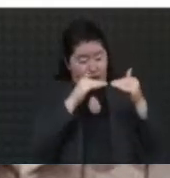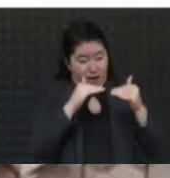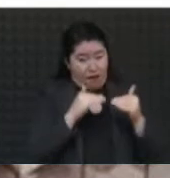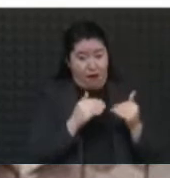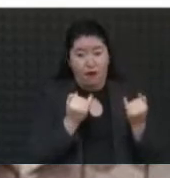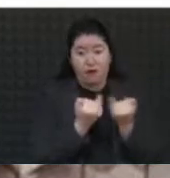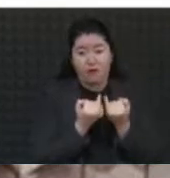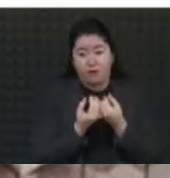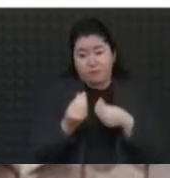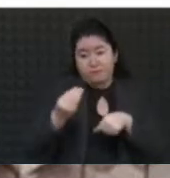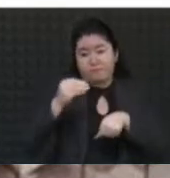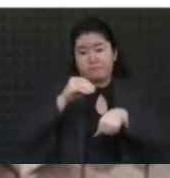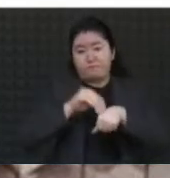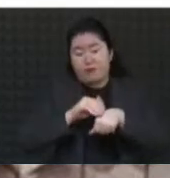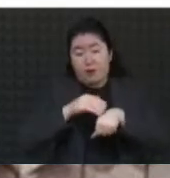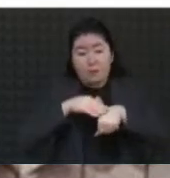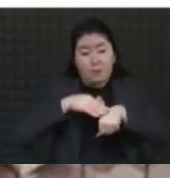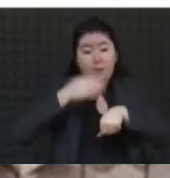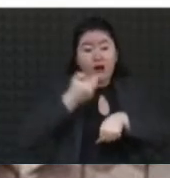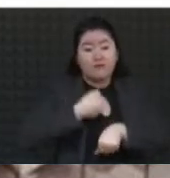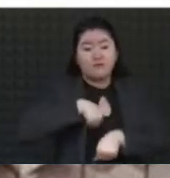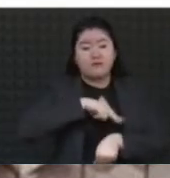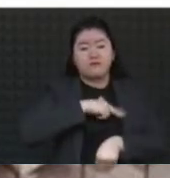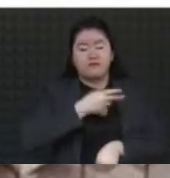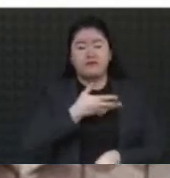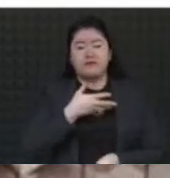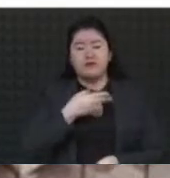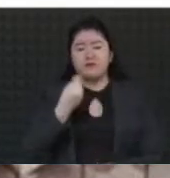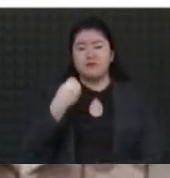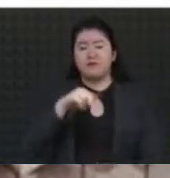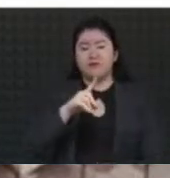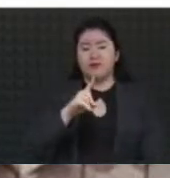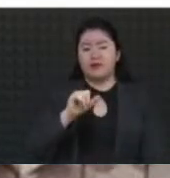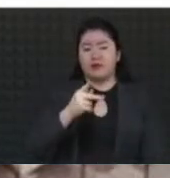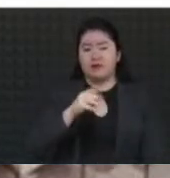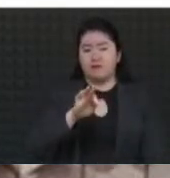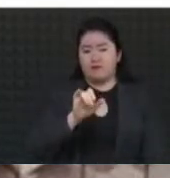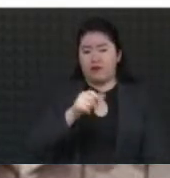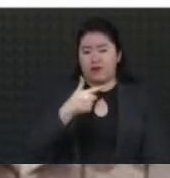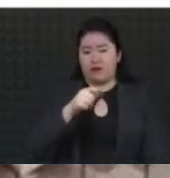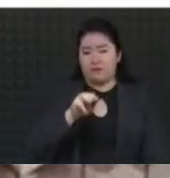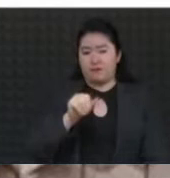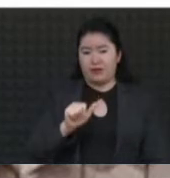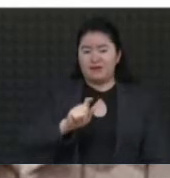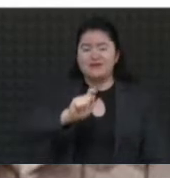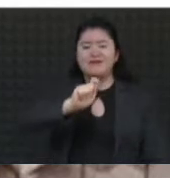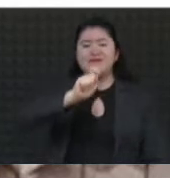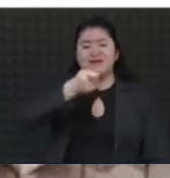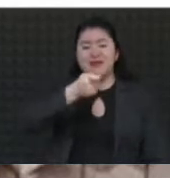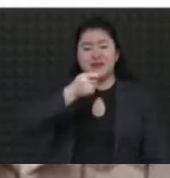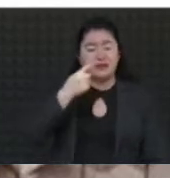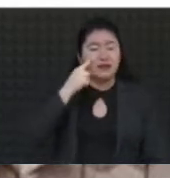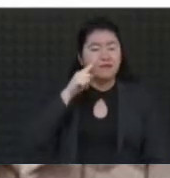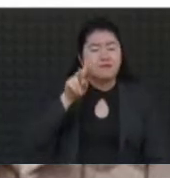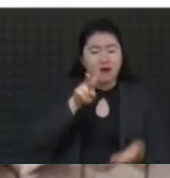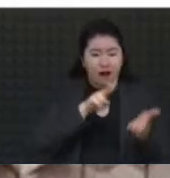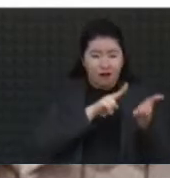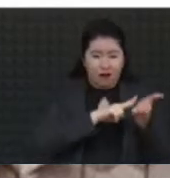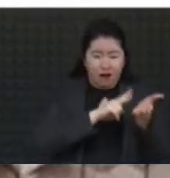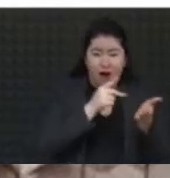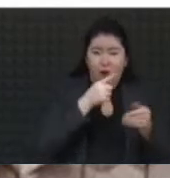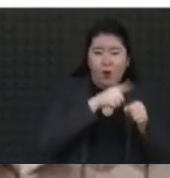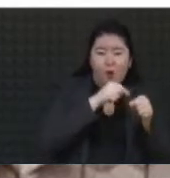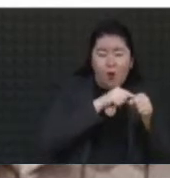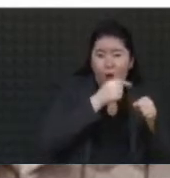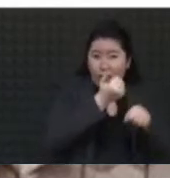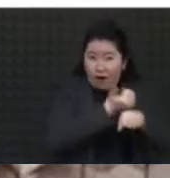y adicionalmente traemos diafragmas, que son las estructuras metálicas que se ven en amarillo en la imagen, y